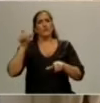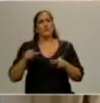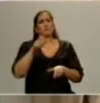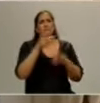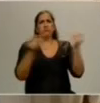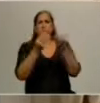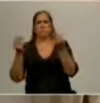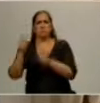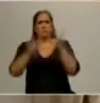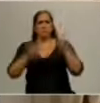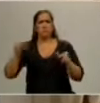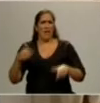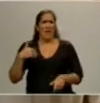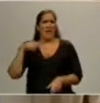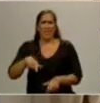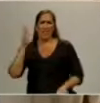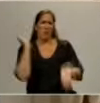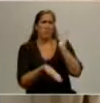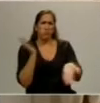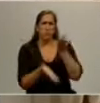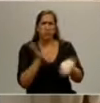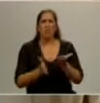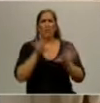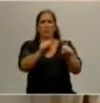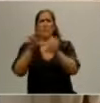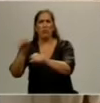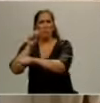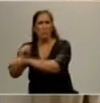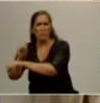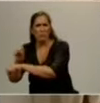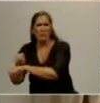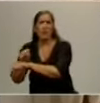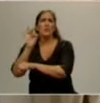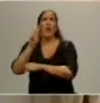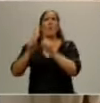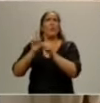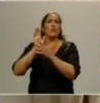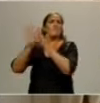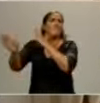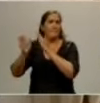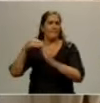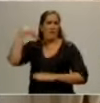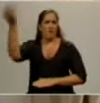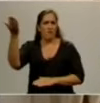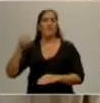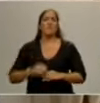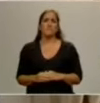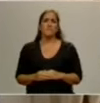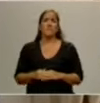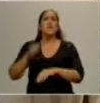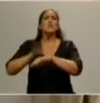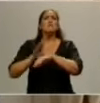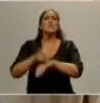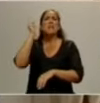detenidos, desaparecidos, torturados, encarcelados o exiliados, y cuyos responsables,